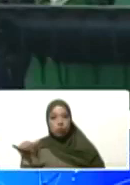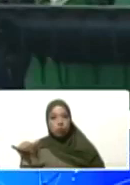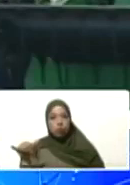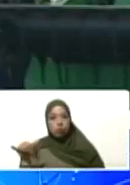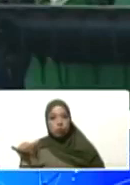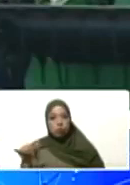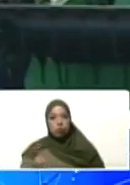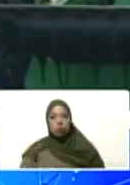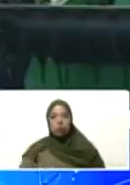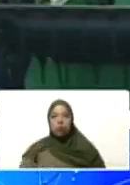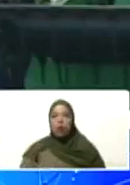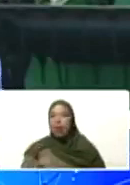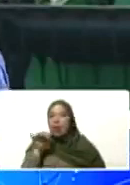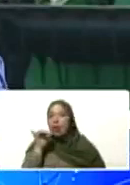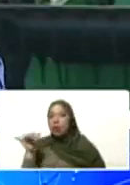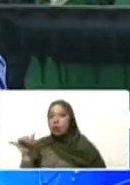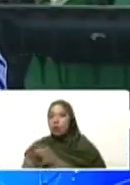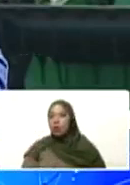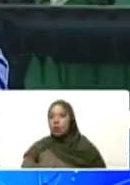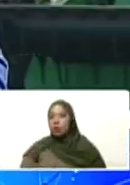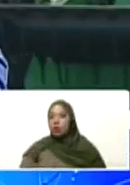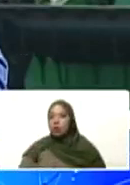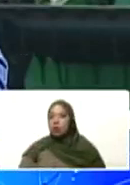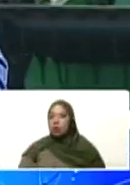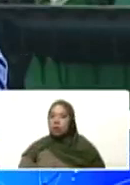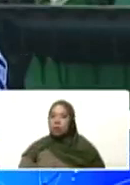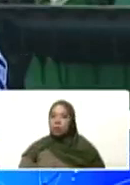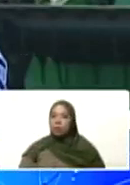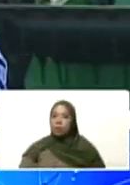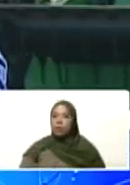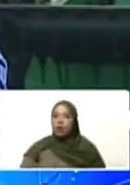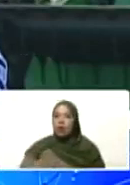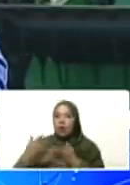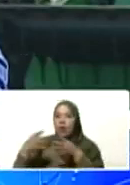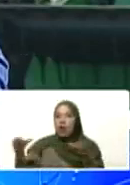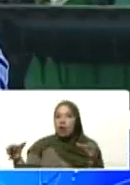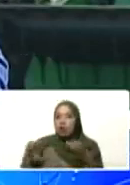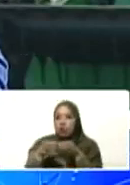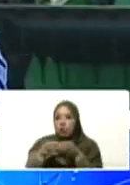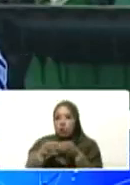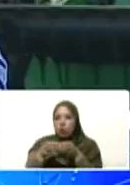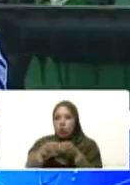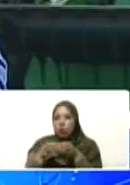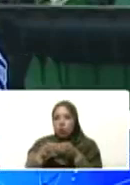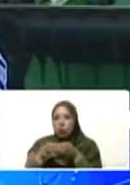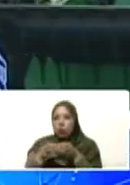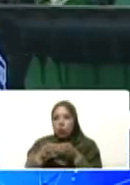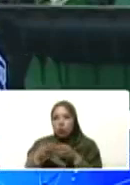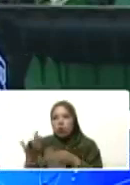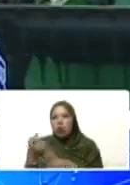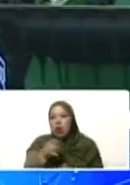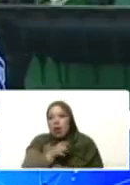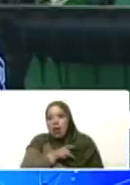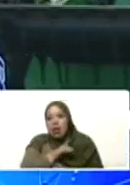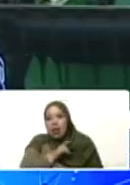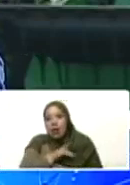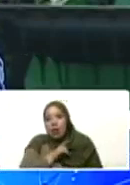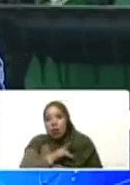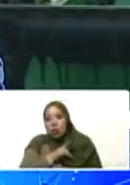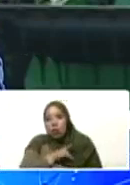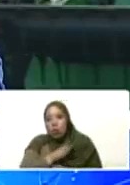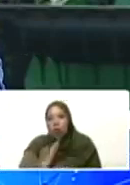haciendo, que hay sectores minoritarios a quienes le duele la